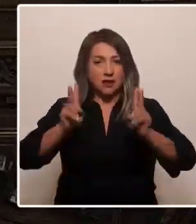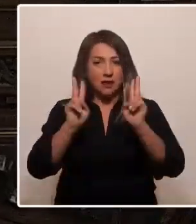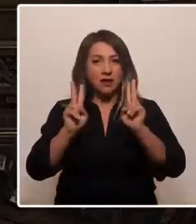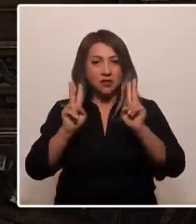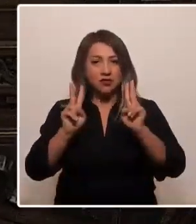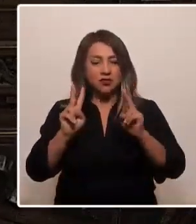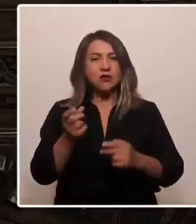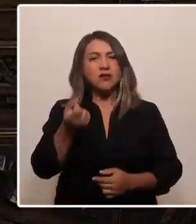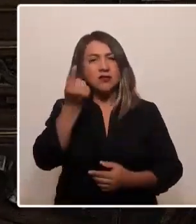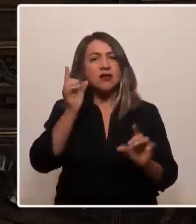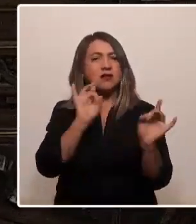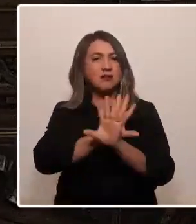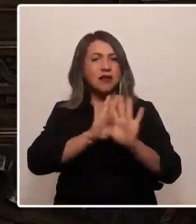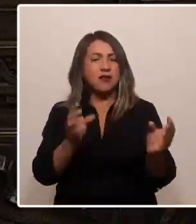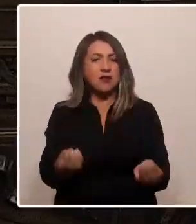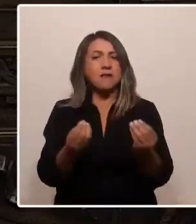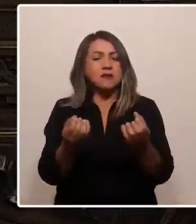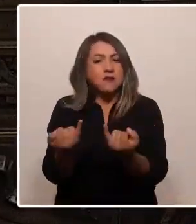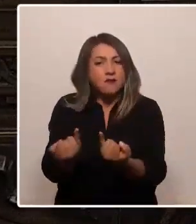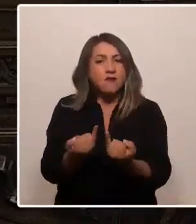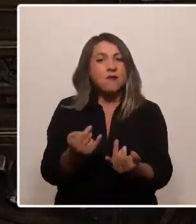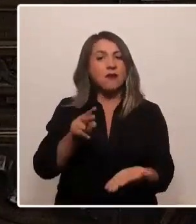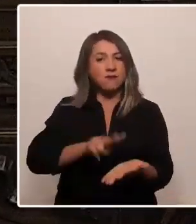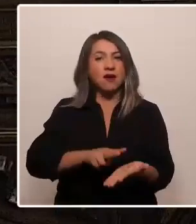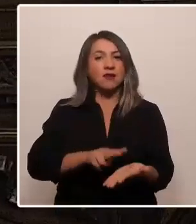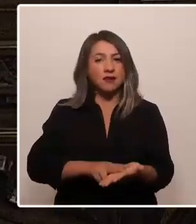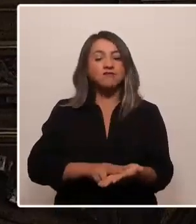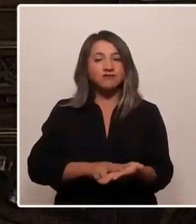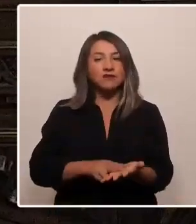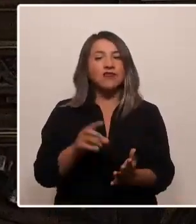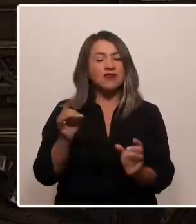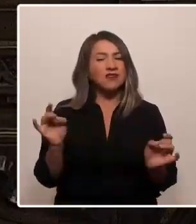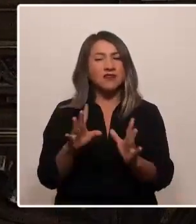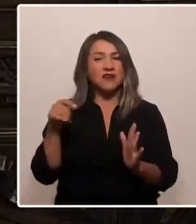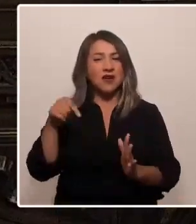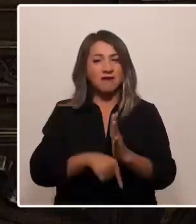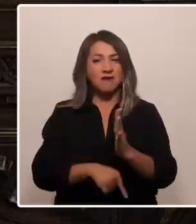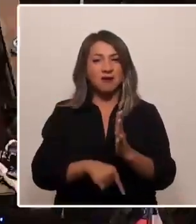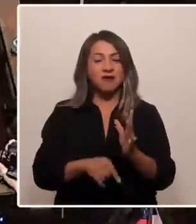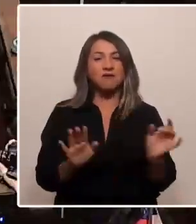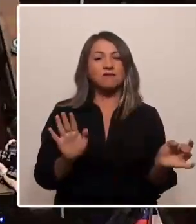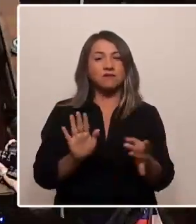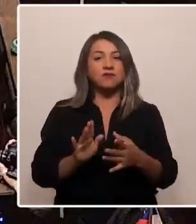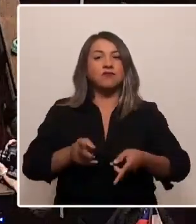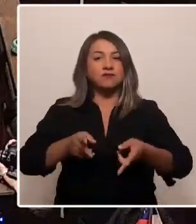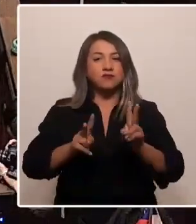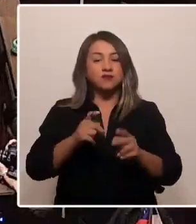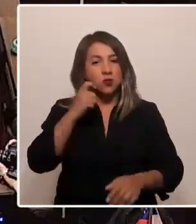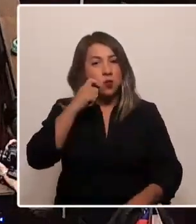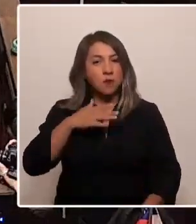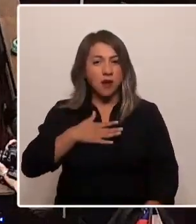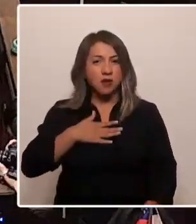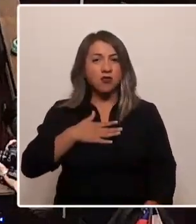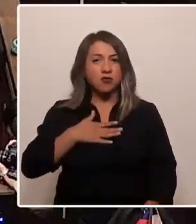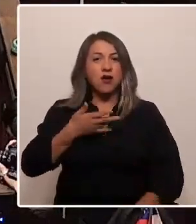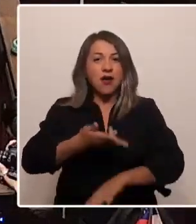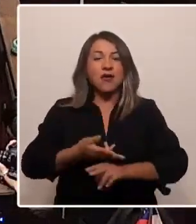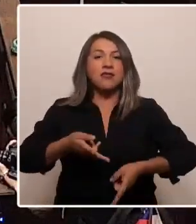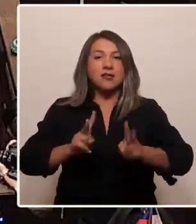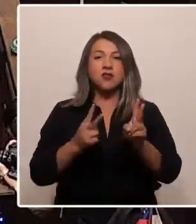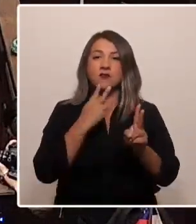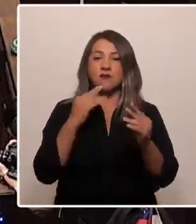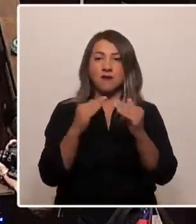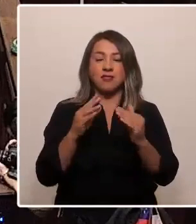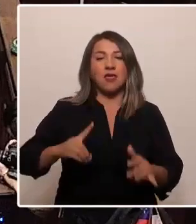esclarecimiento y conocimiento de la verdad respecto de graves violaciones a los derechos humanos. Toda persona tiene el derecho a una vivienda digna